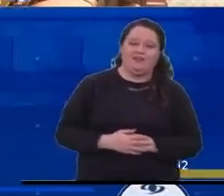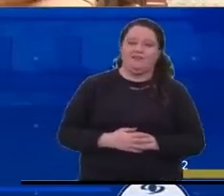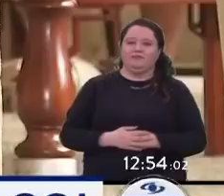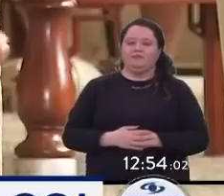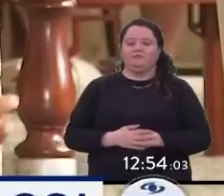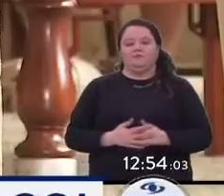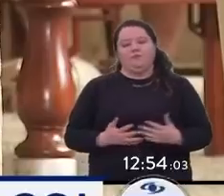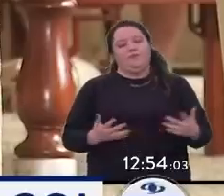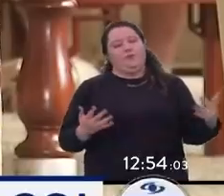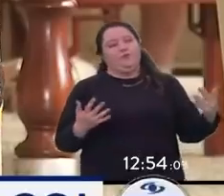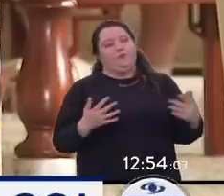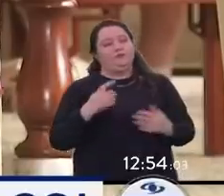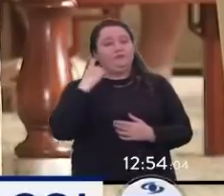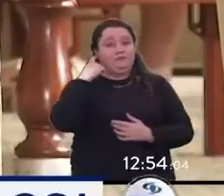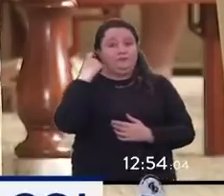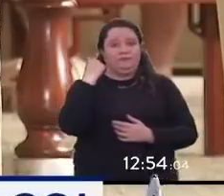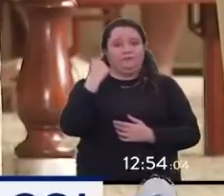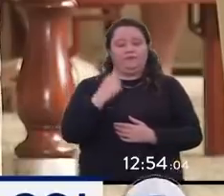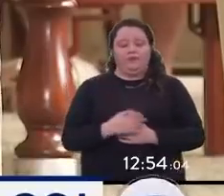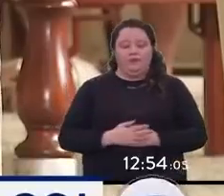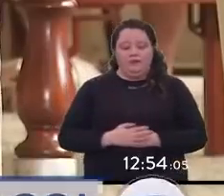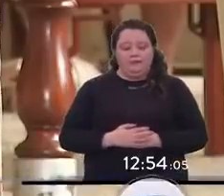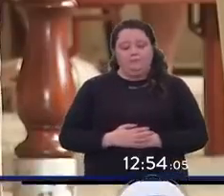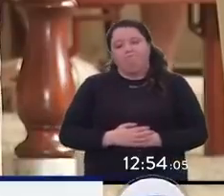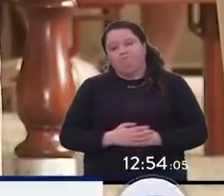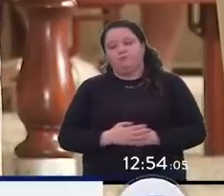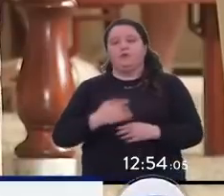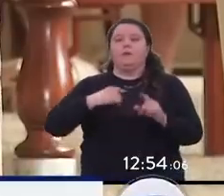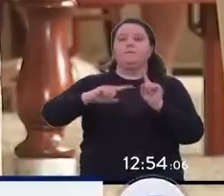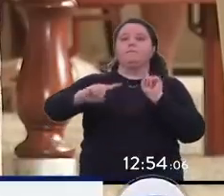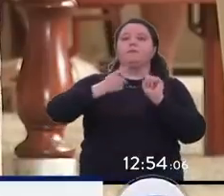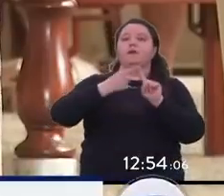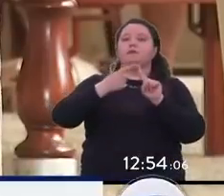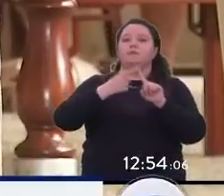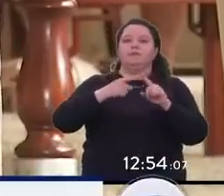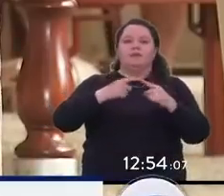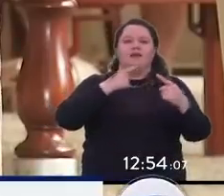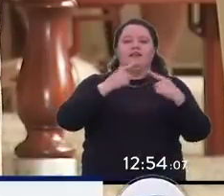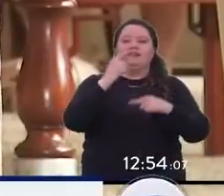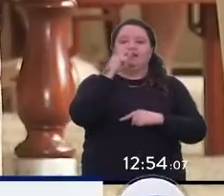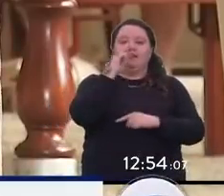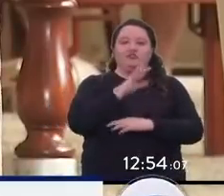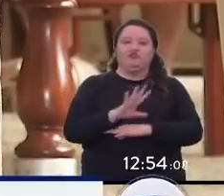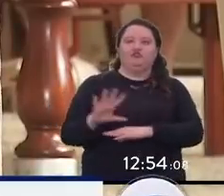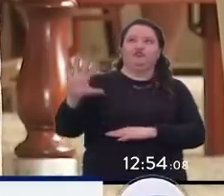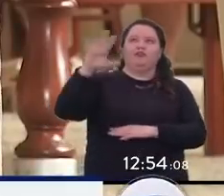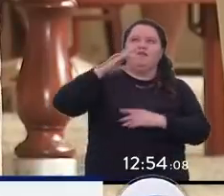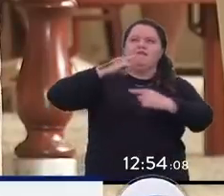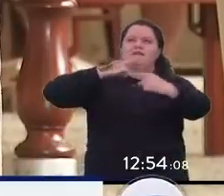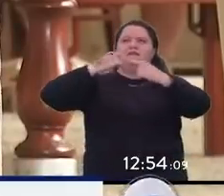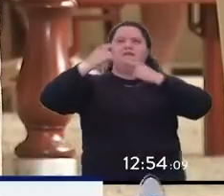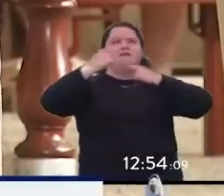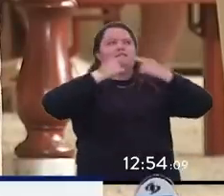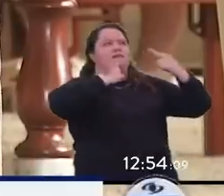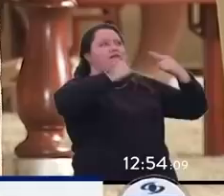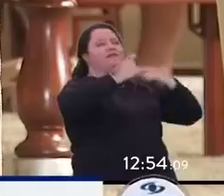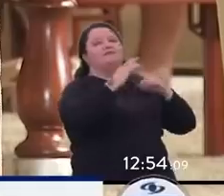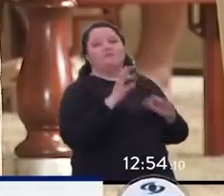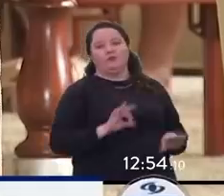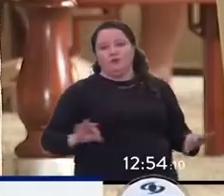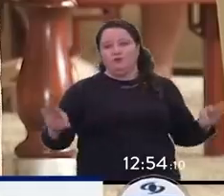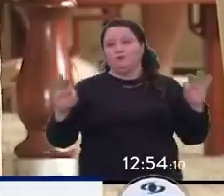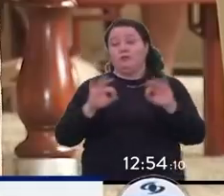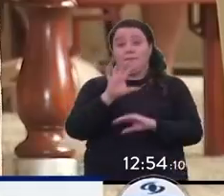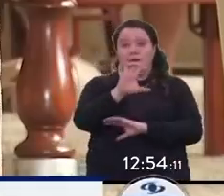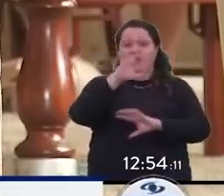Bueno, yo creo que lo primero que tendremos que establecer es un gran diálogo nacional, ponernos de acuerdo como